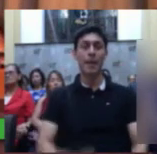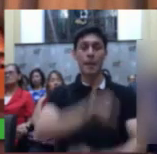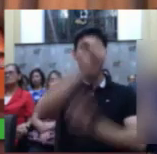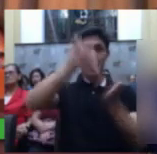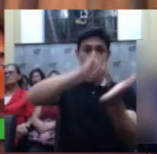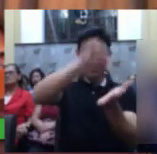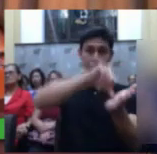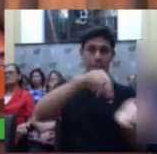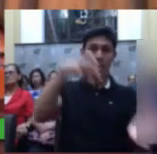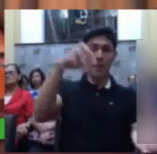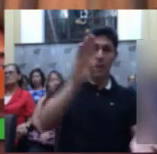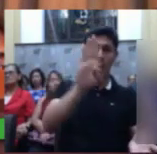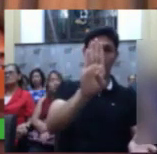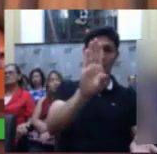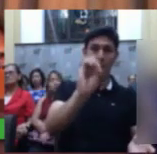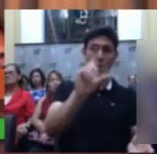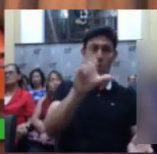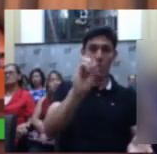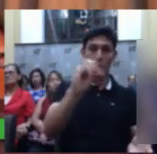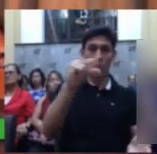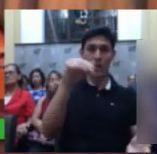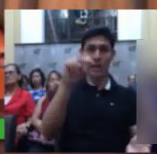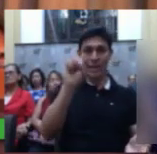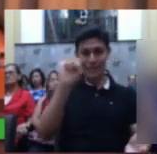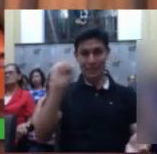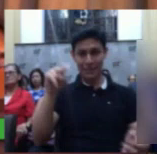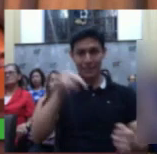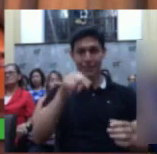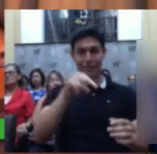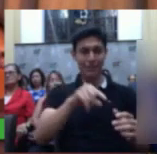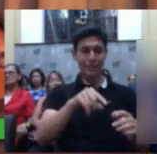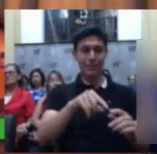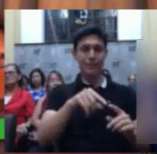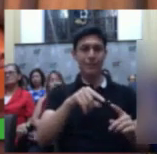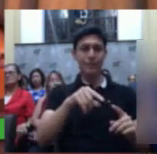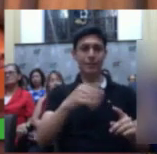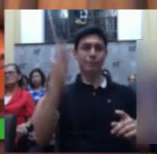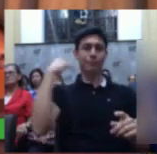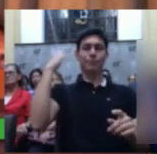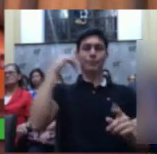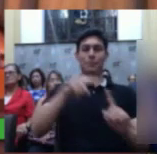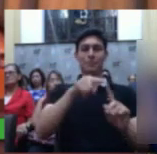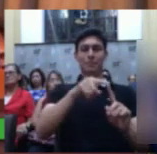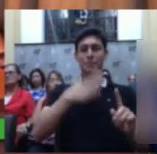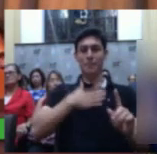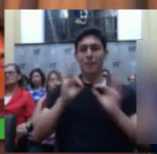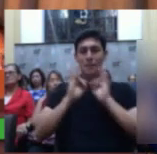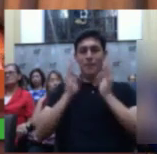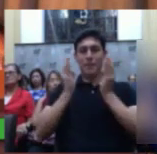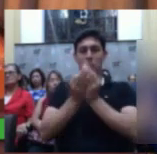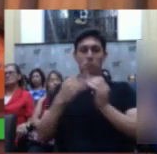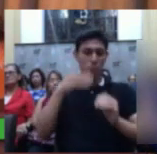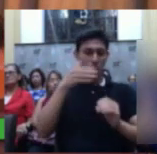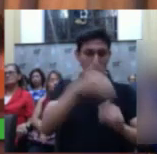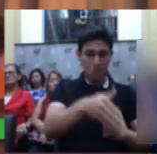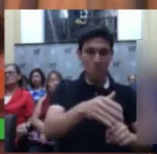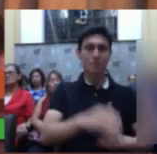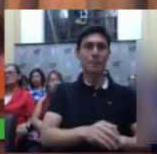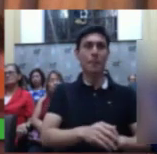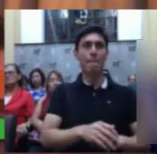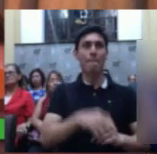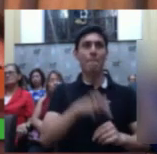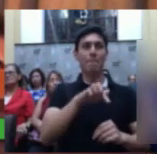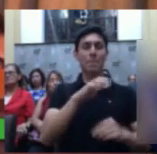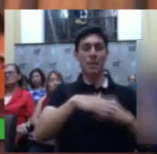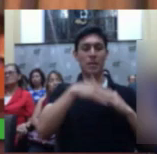Bolognesi, en el Miraflores antiguo, fue también el primer domicilio de mi familia, para luego afincar en el